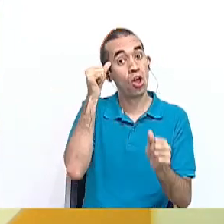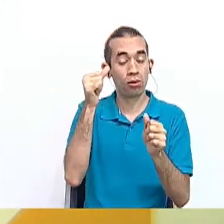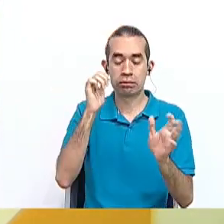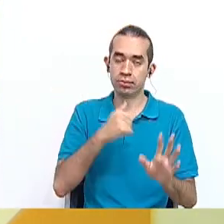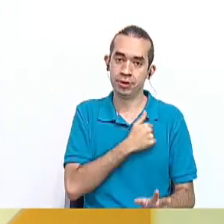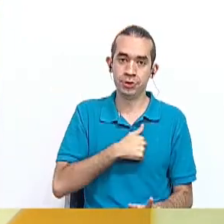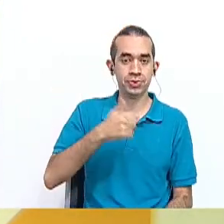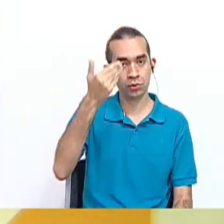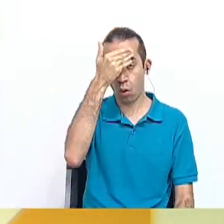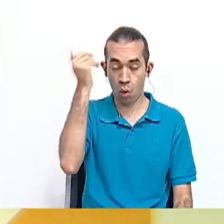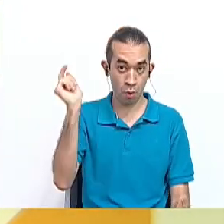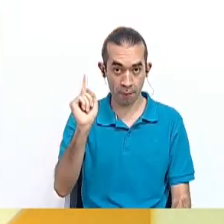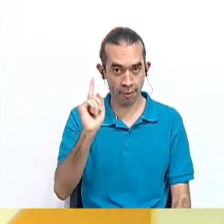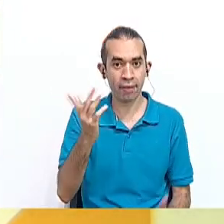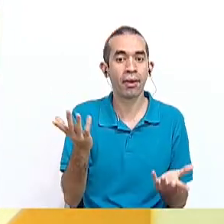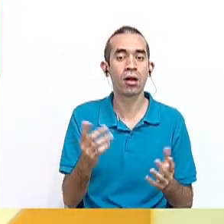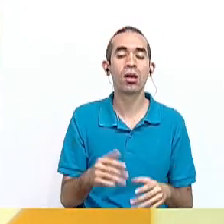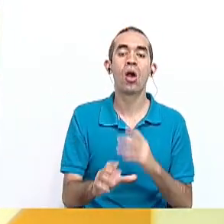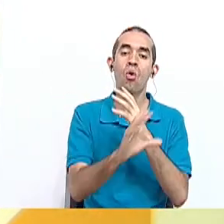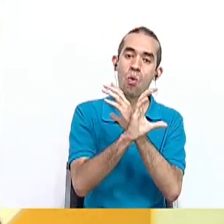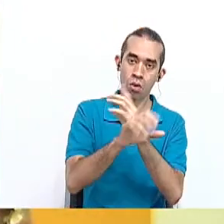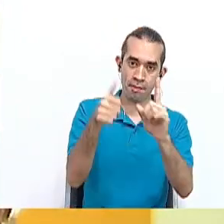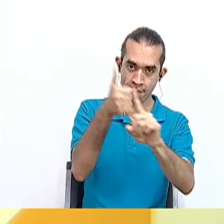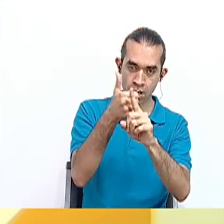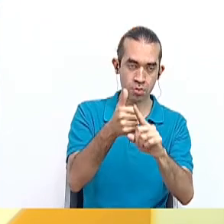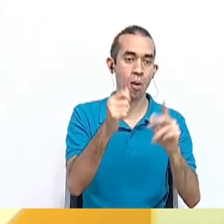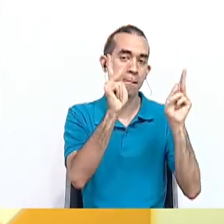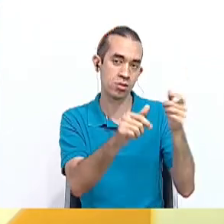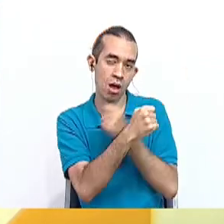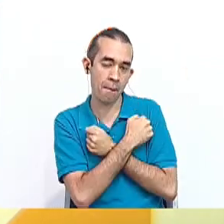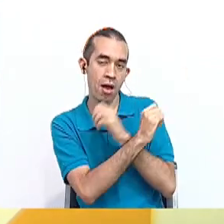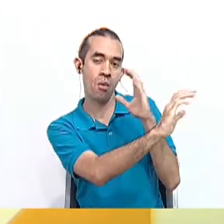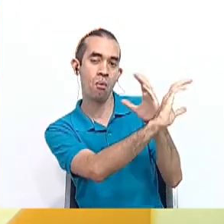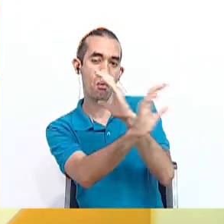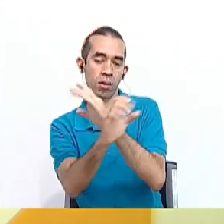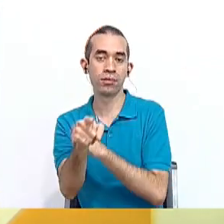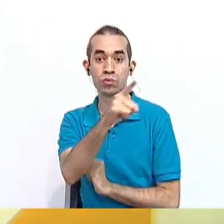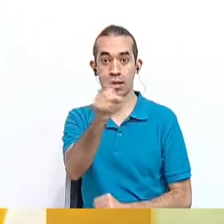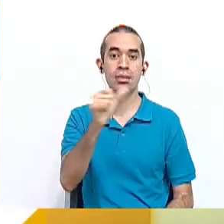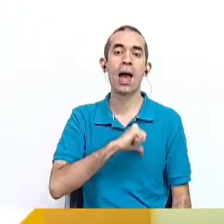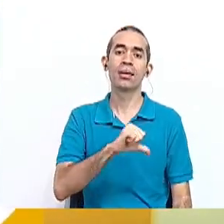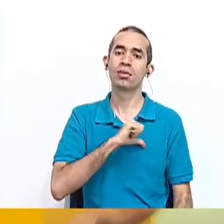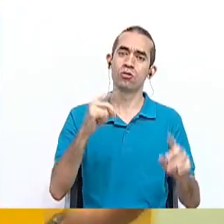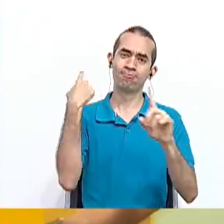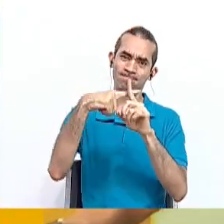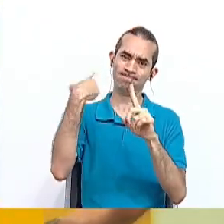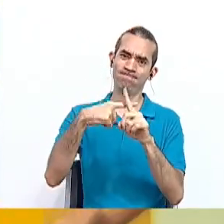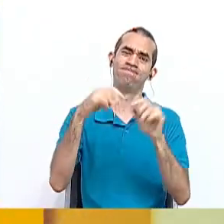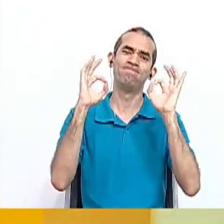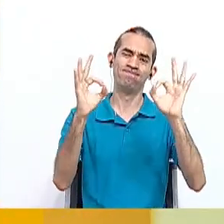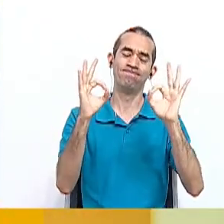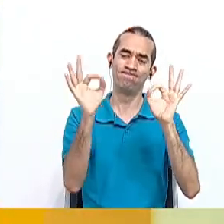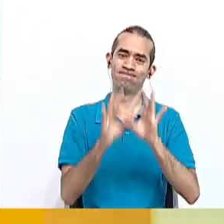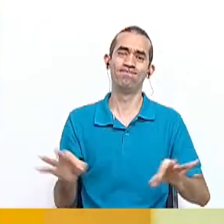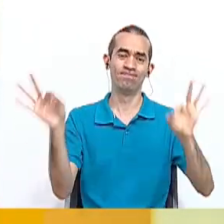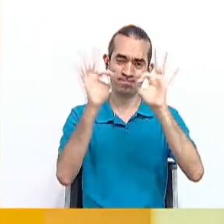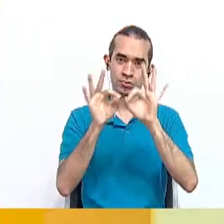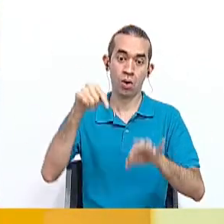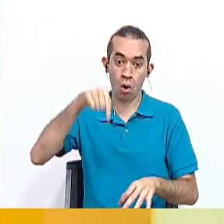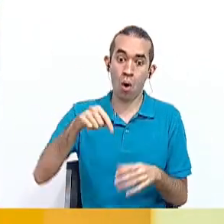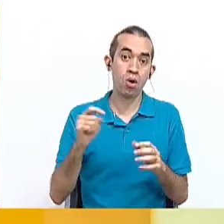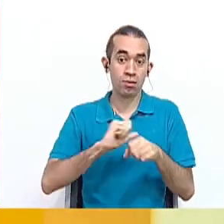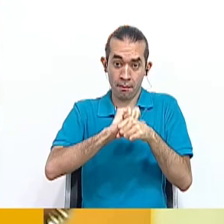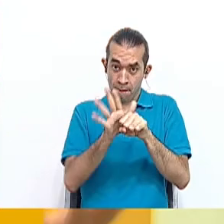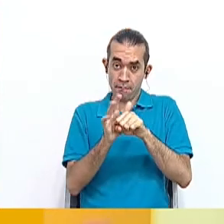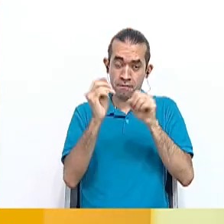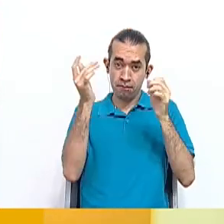seguir cuidándose y cuidar a las personas que aman. Ante todo, una actitud positiva. Esto es lo positivo que hemos sacado de la